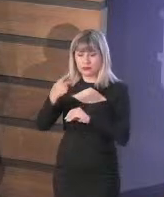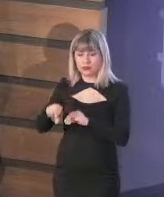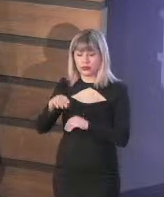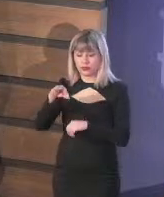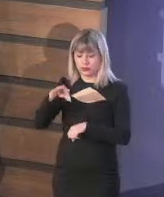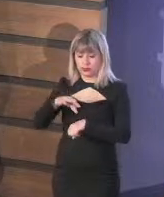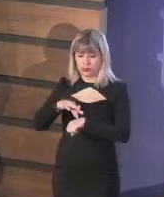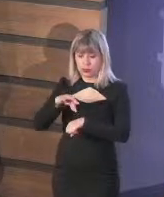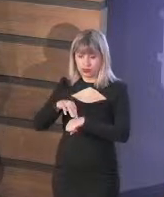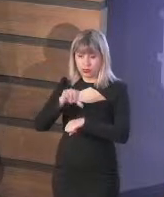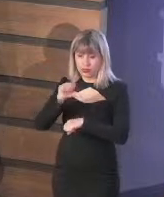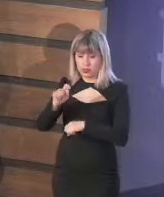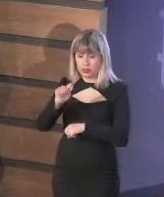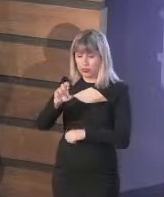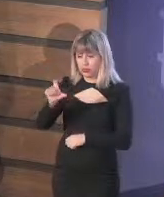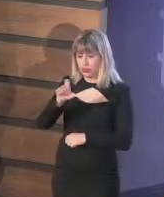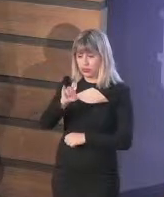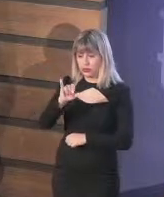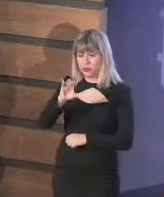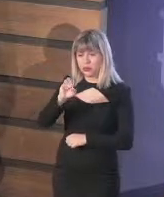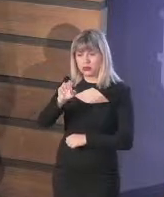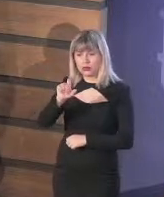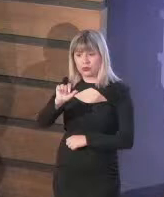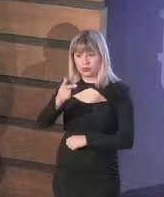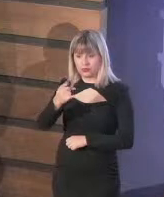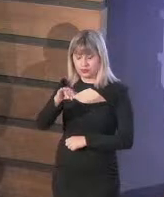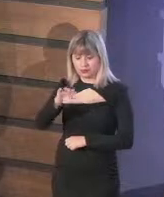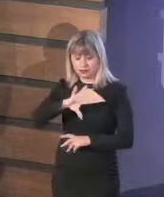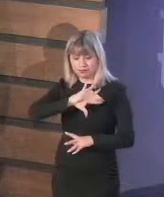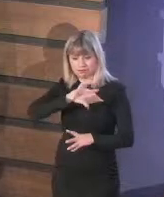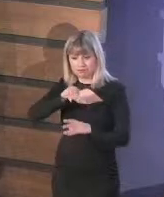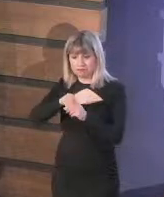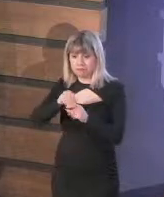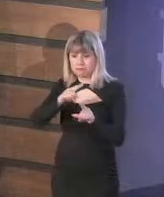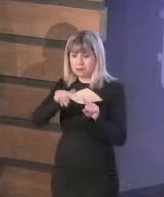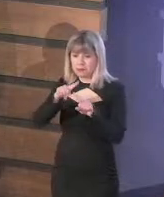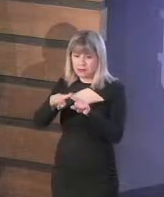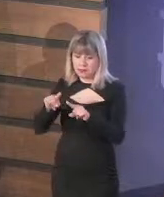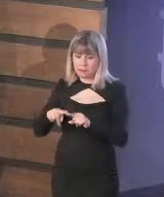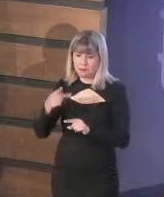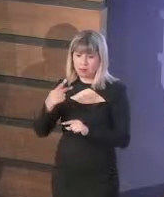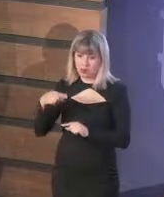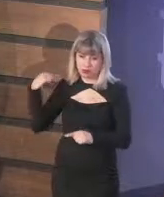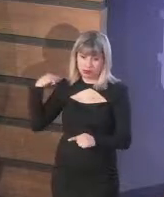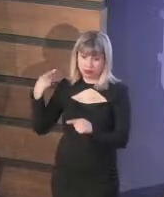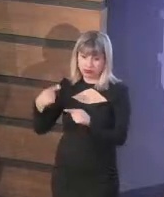toxicología laboral. A lo largo de su carrera ha acumulado una variedad